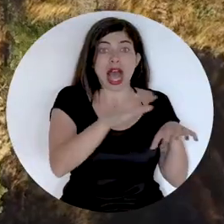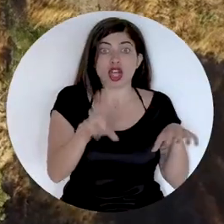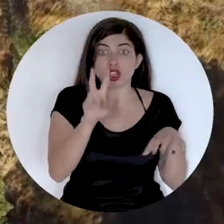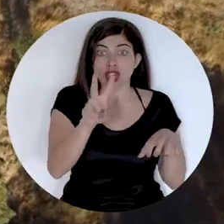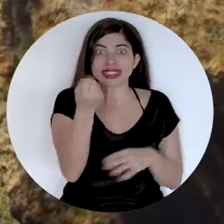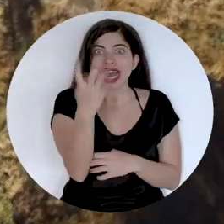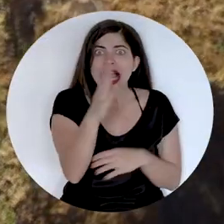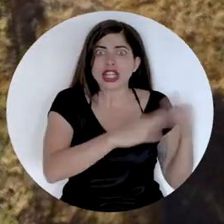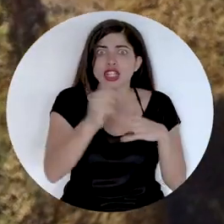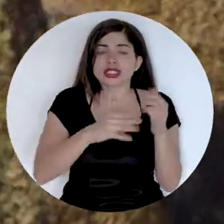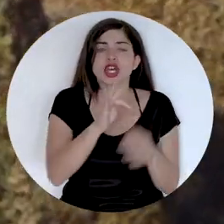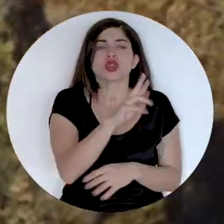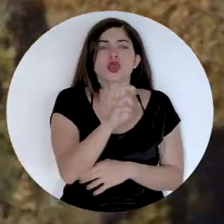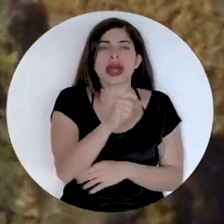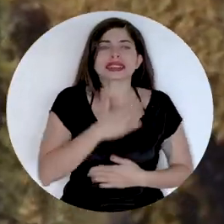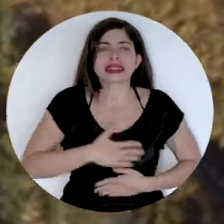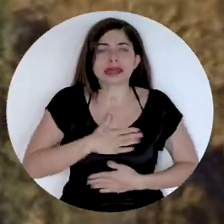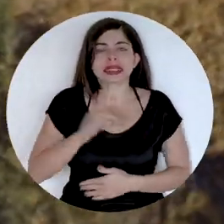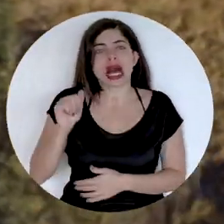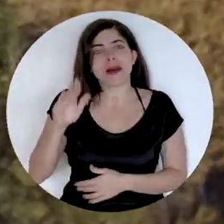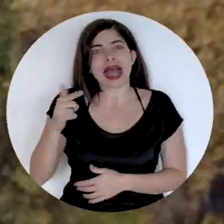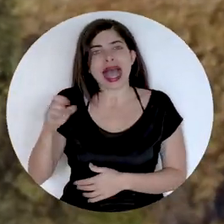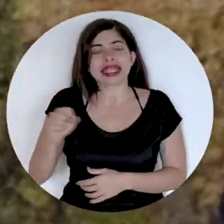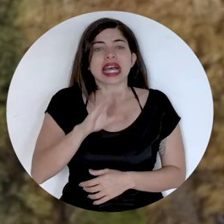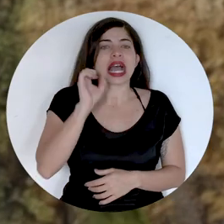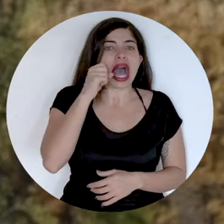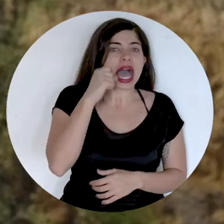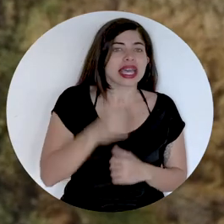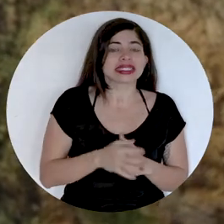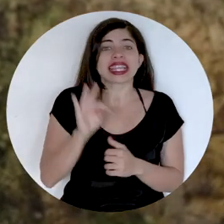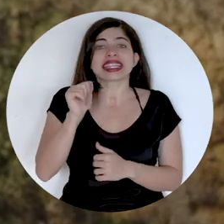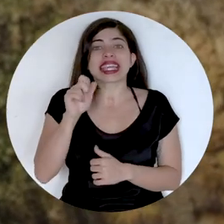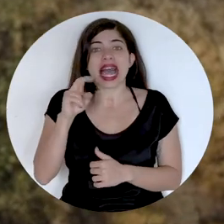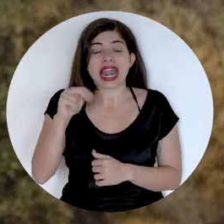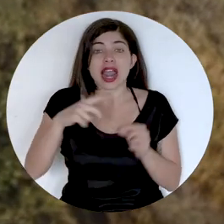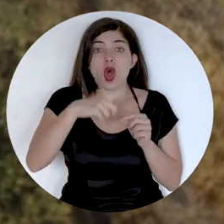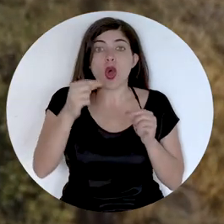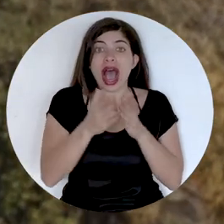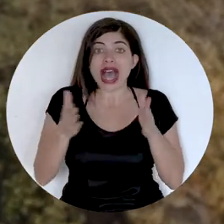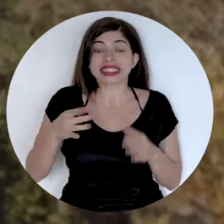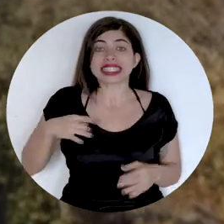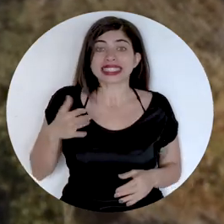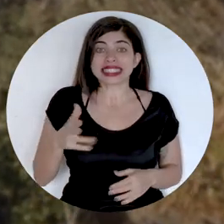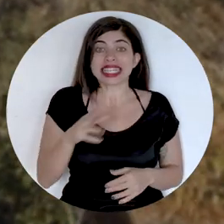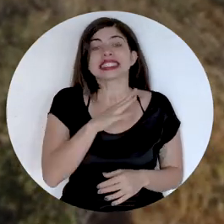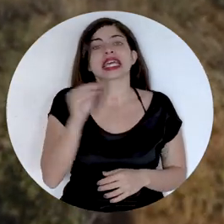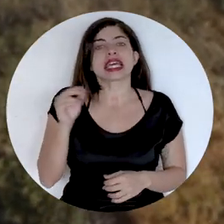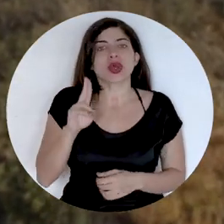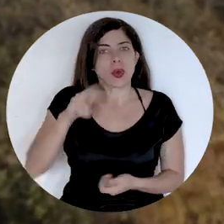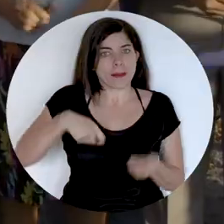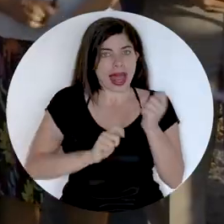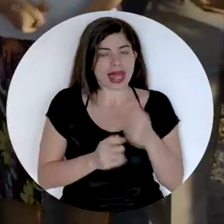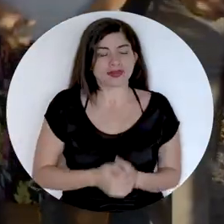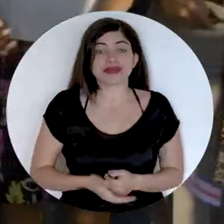BID Cantonal 2 está ejecutando 14 obras en Mora, Turrubares, Esparza, Avangares, Cañas, Tilarán, Bagaces, La Cruz, Ojancha, Los Chiles y